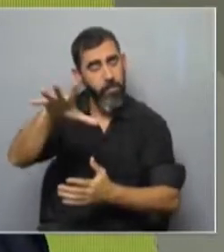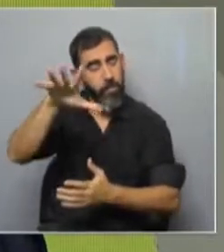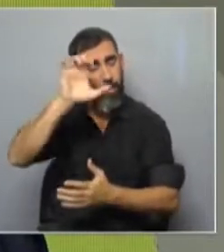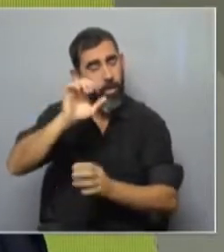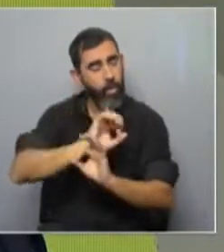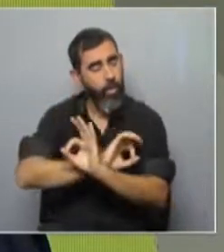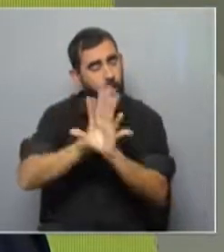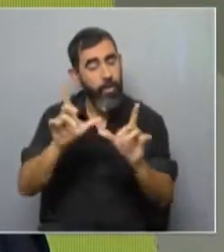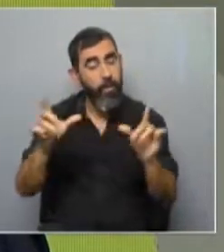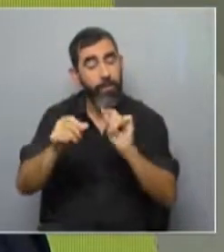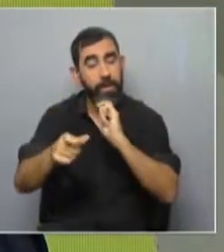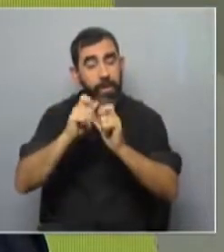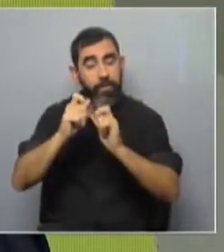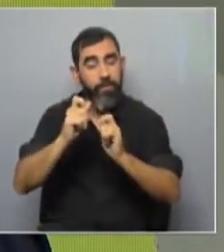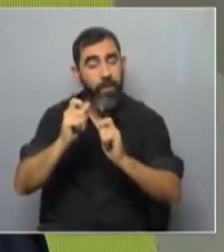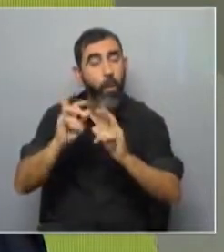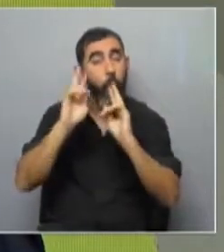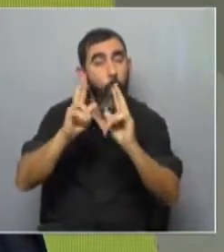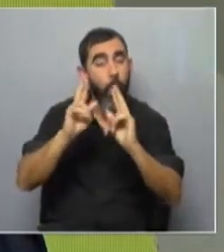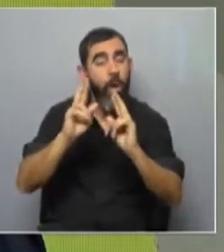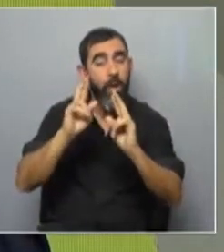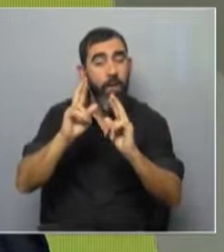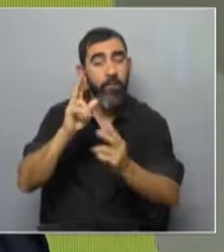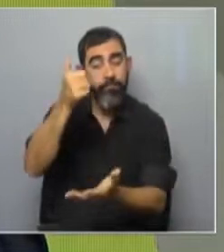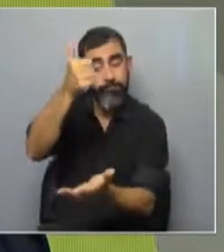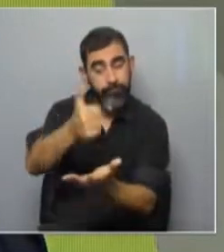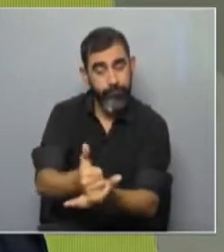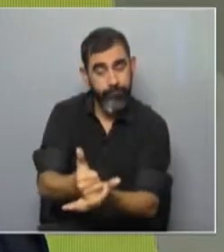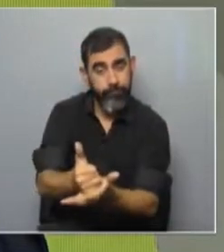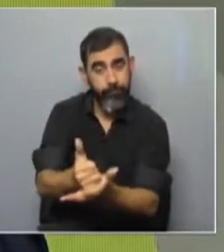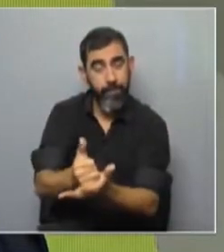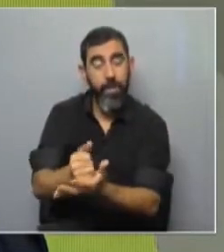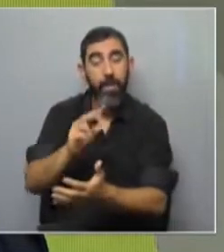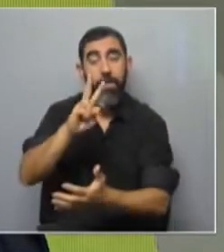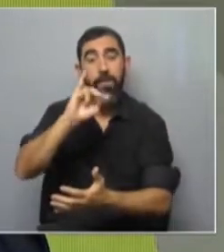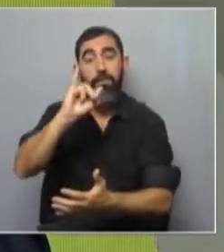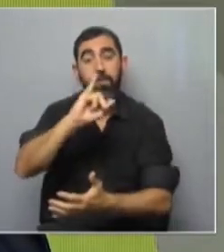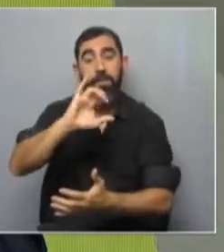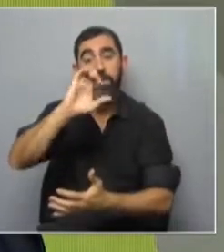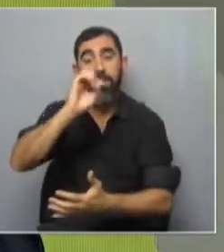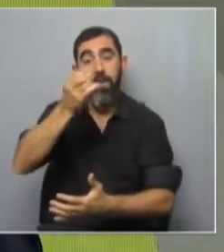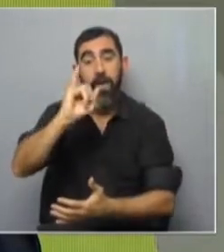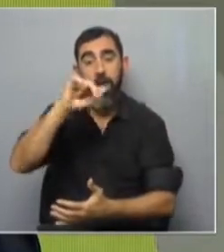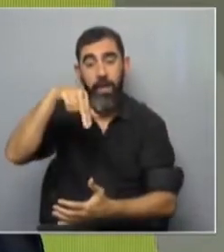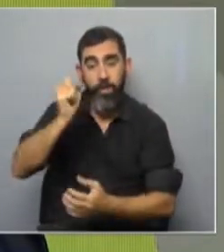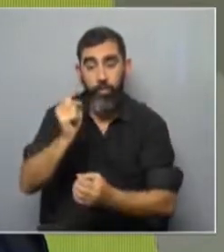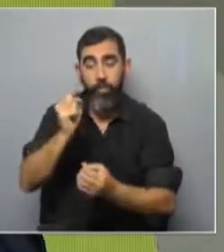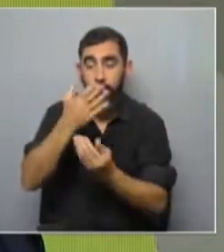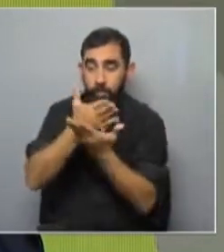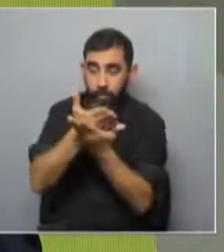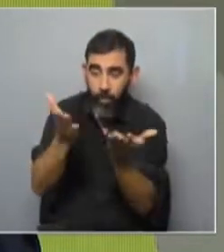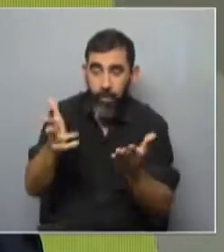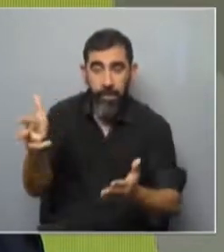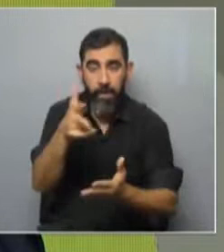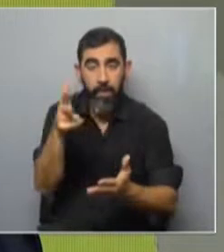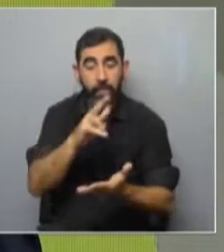perfectamente terminar la nota con el deseo y la promesa de ir físicamente a Arroyo del Vizcaíno para poder mostrar con las cámaras de